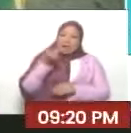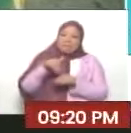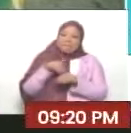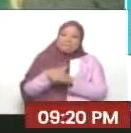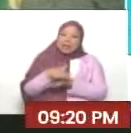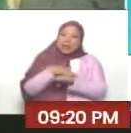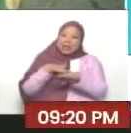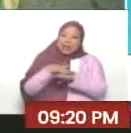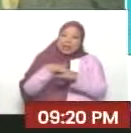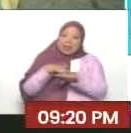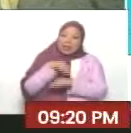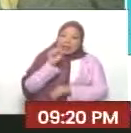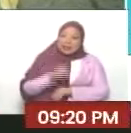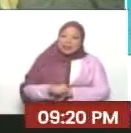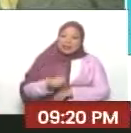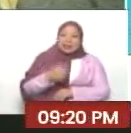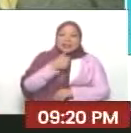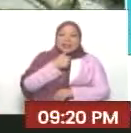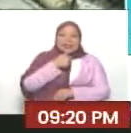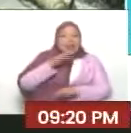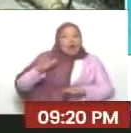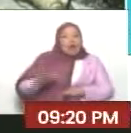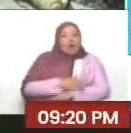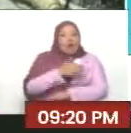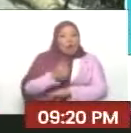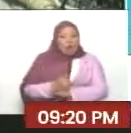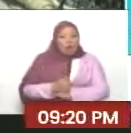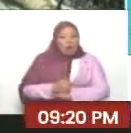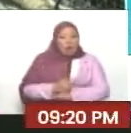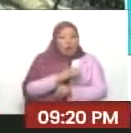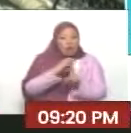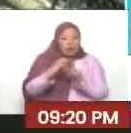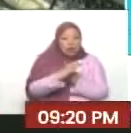¿Ah? Así es. ¿Quién fue el culpable, Ernesto Villegas?